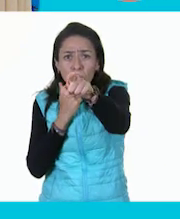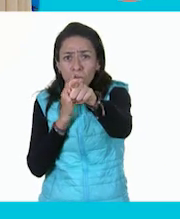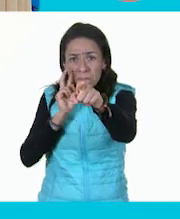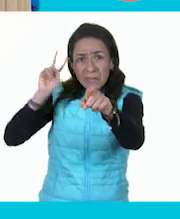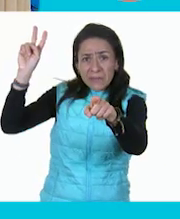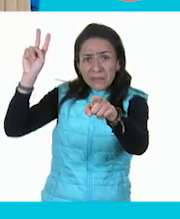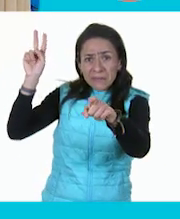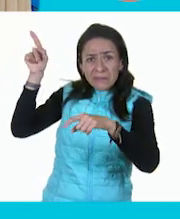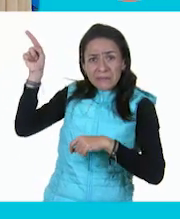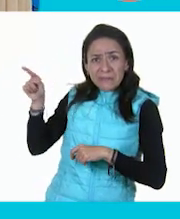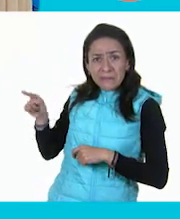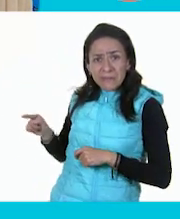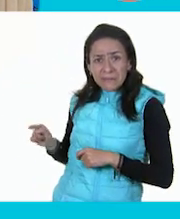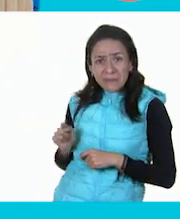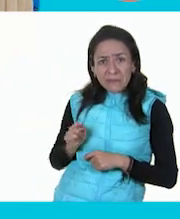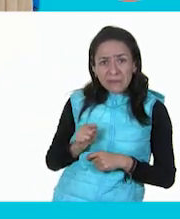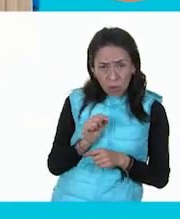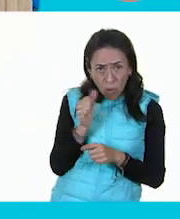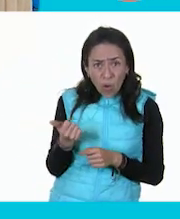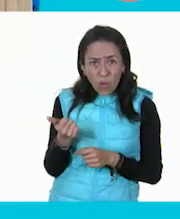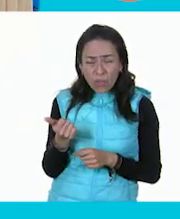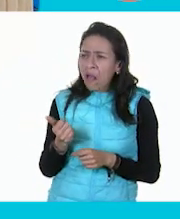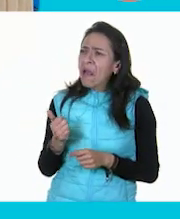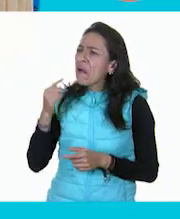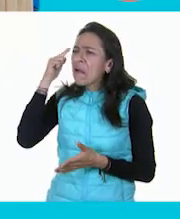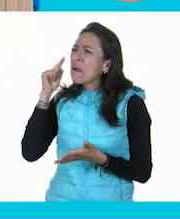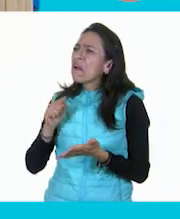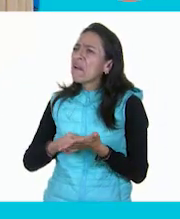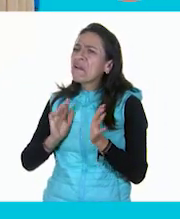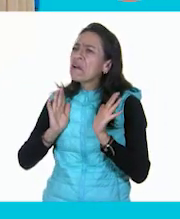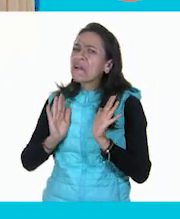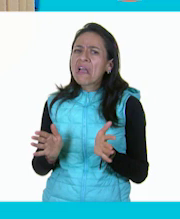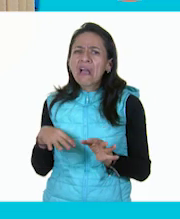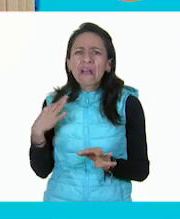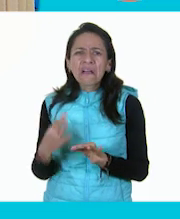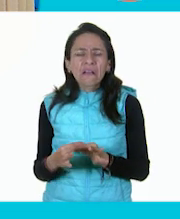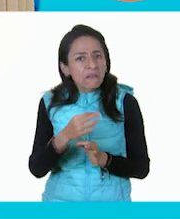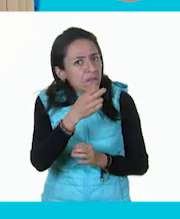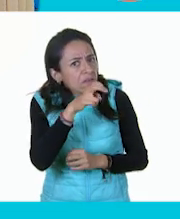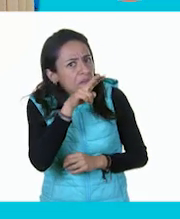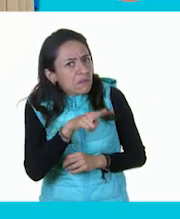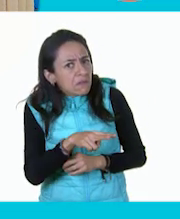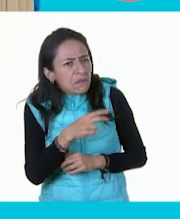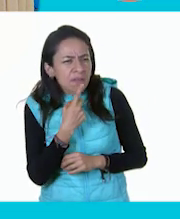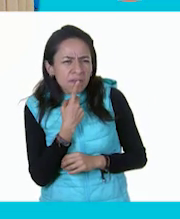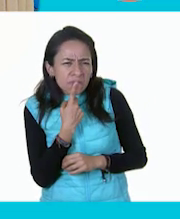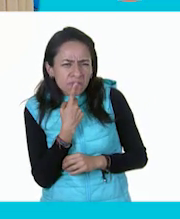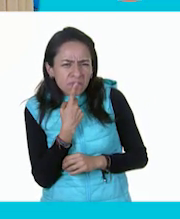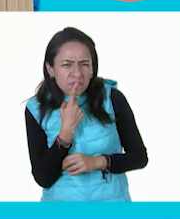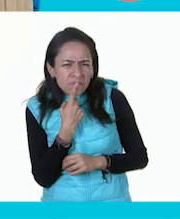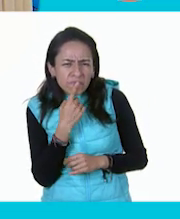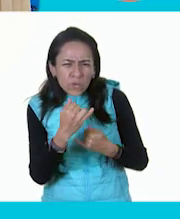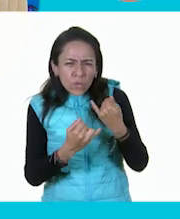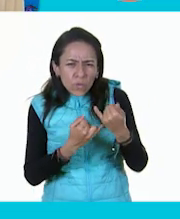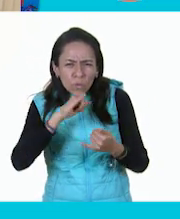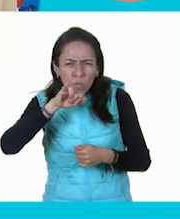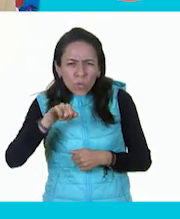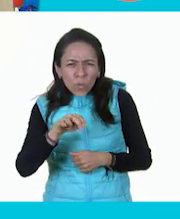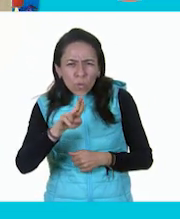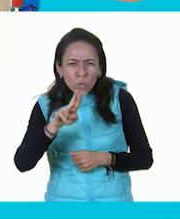otra? Creo que ya. Sí, cantar, ¿verdad? Ya. Jugar. Y pintar.